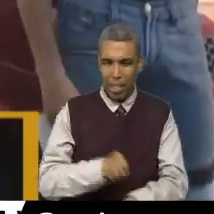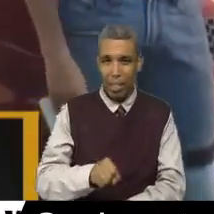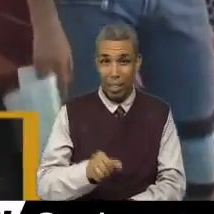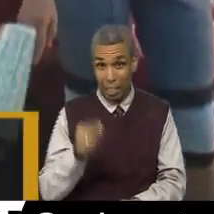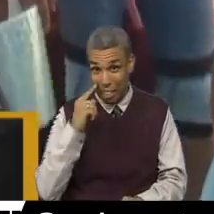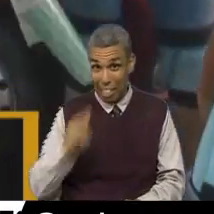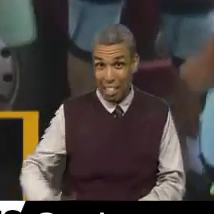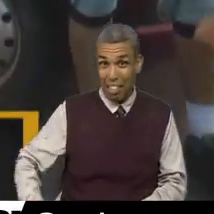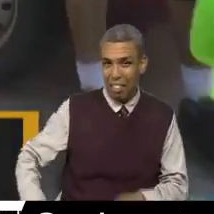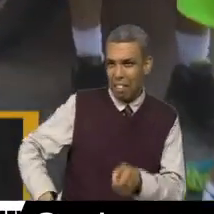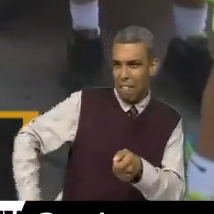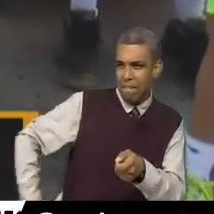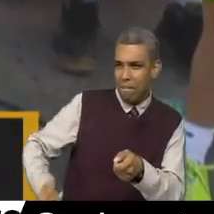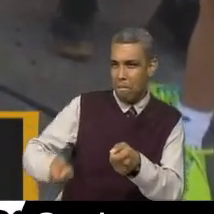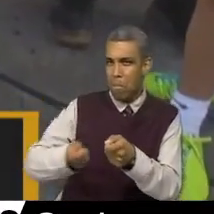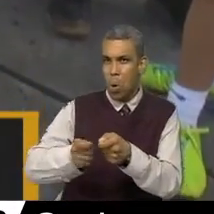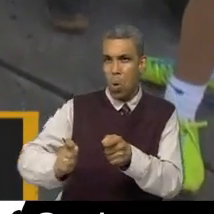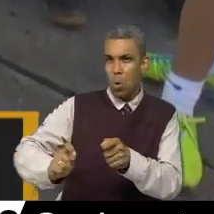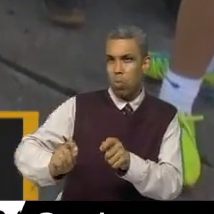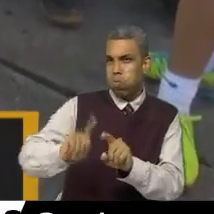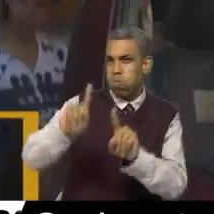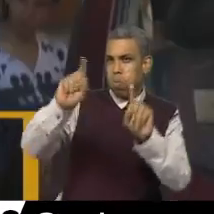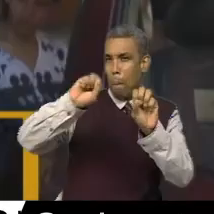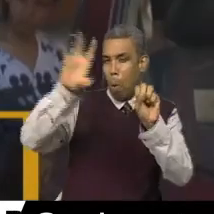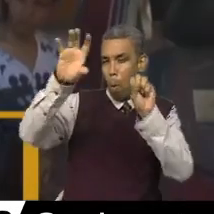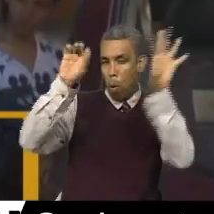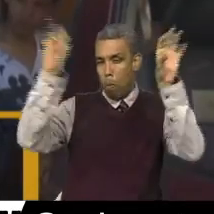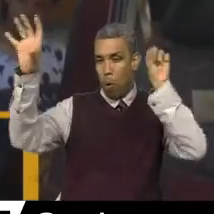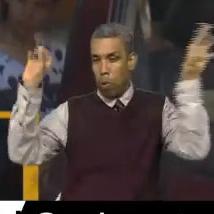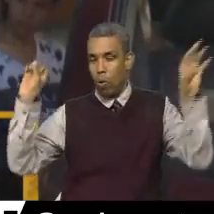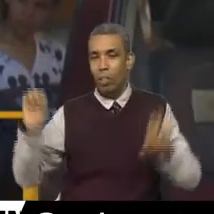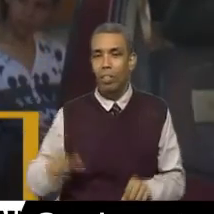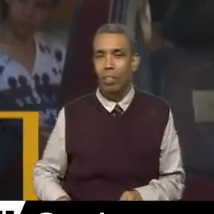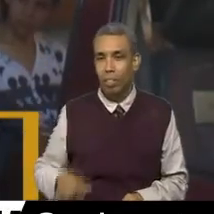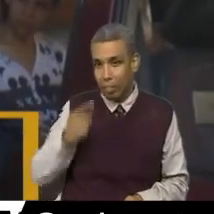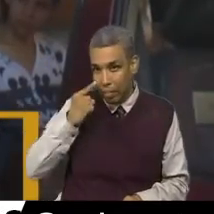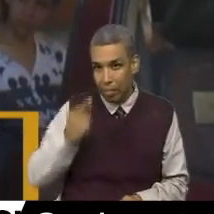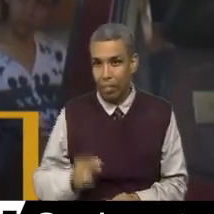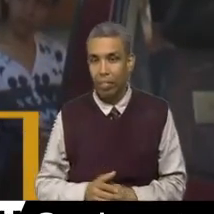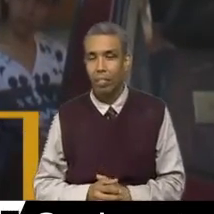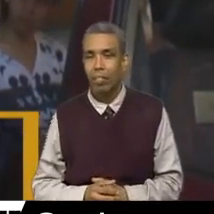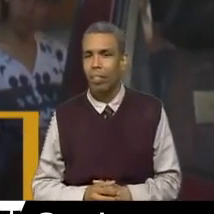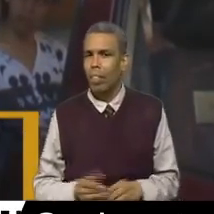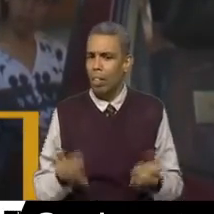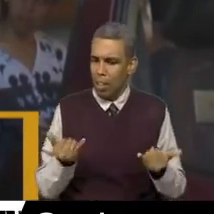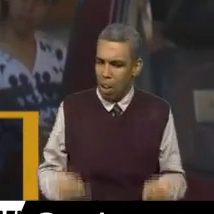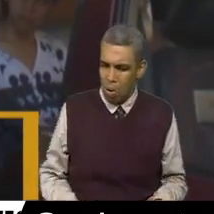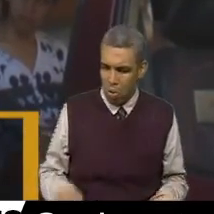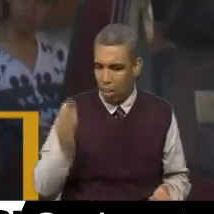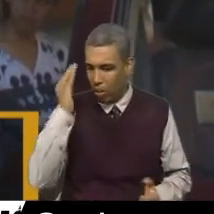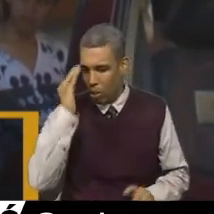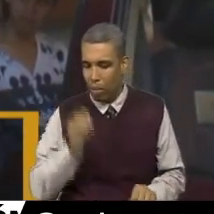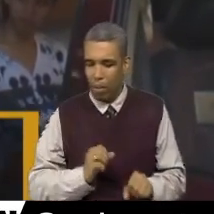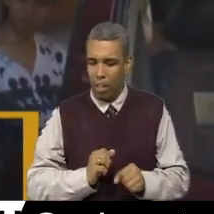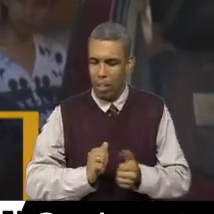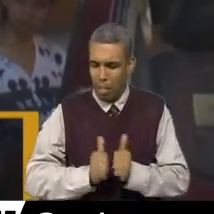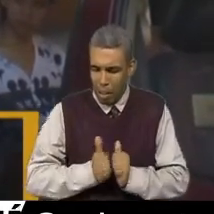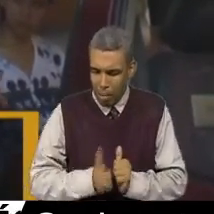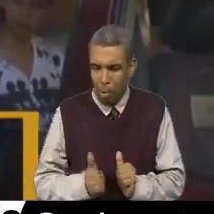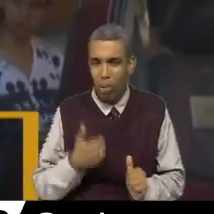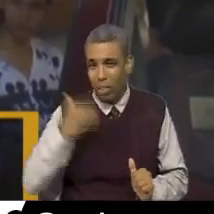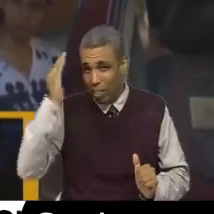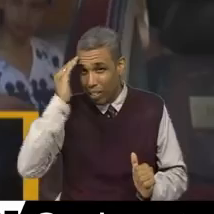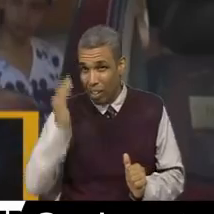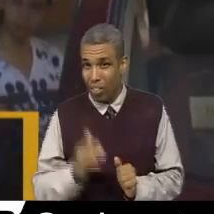pirotécnicos hizo parte de la actividad ciclística. Es esencial porque el deporte, usted sabe que ahora toca que con